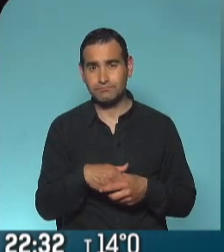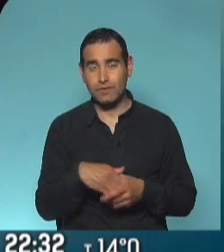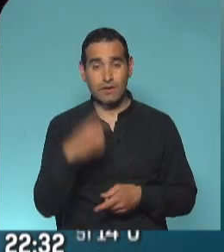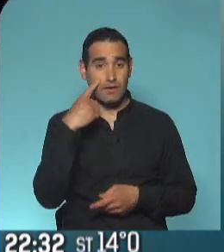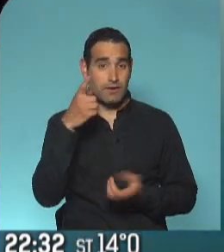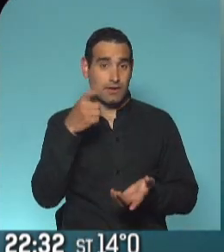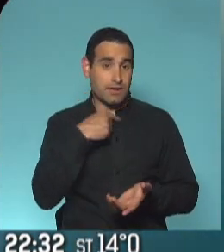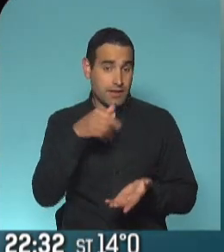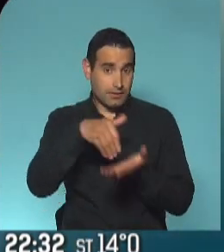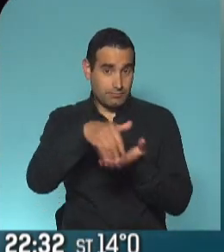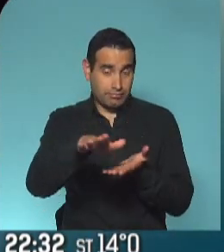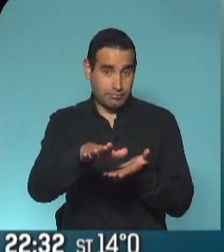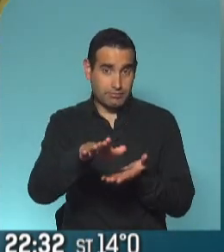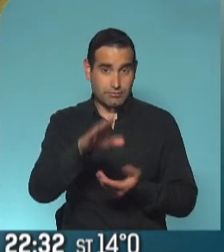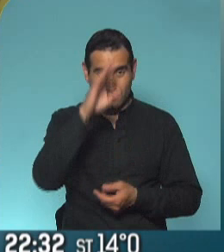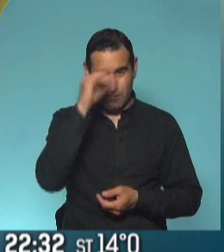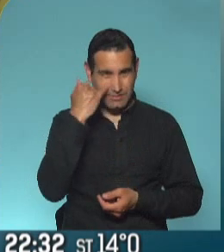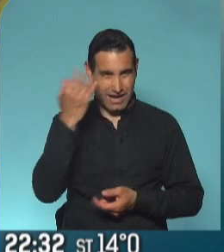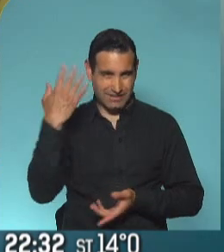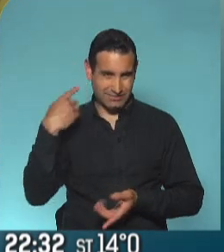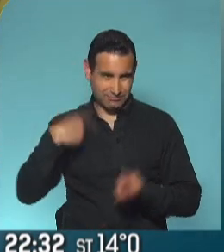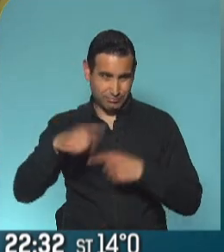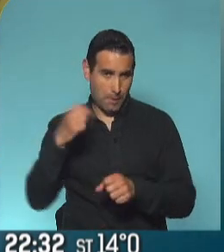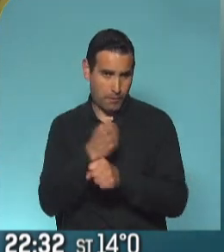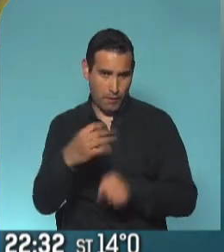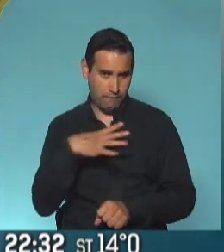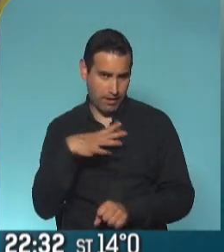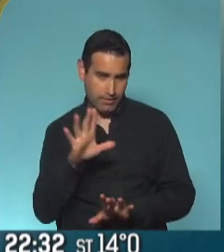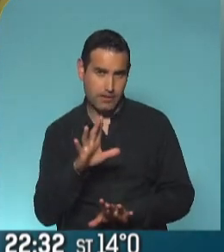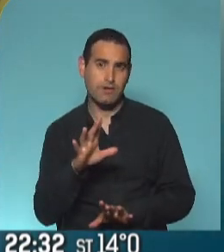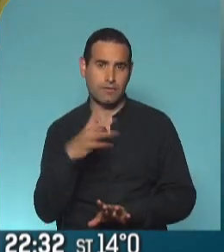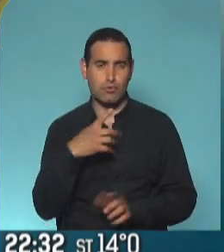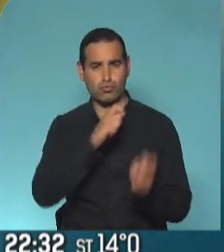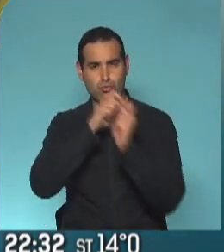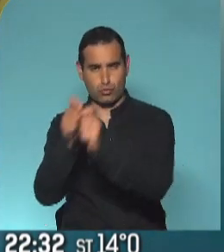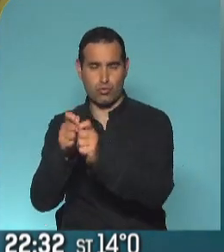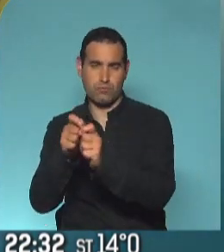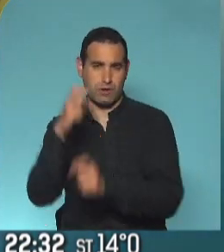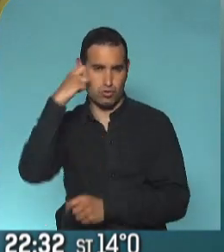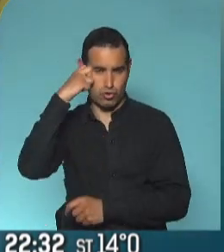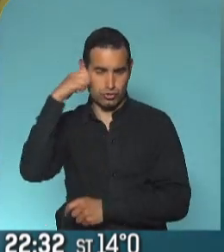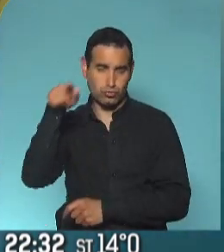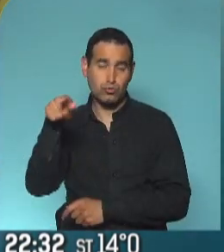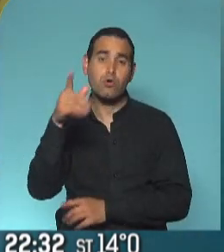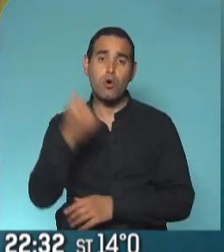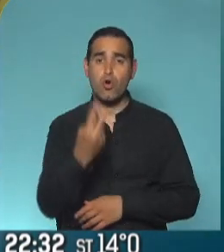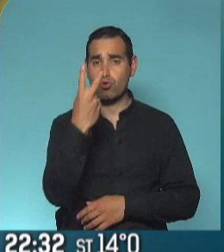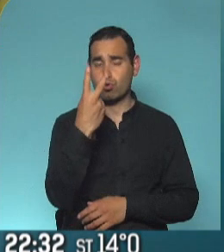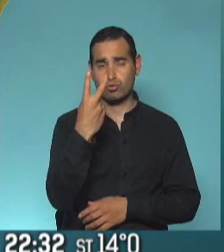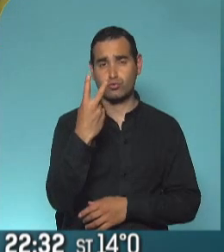que se tramitaron porque no se aprobaron, pasaron por la Cámara de Representantes. Bueno, dos fueron